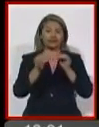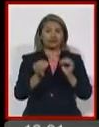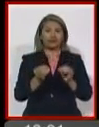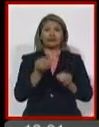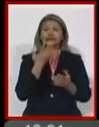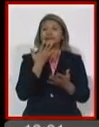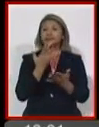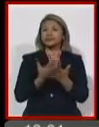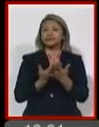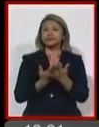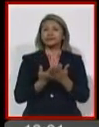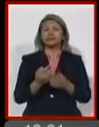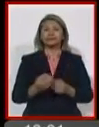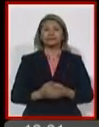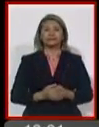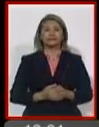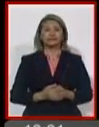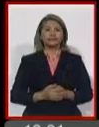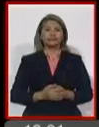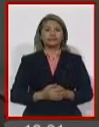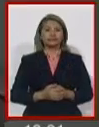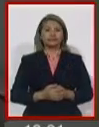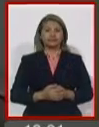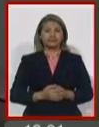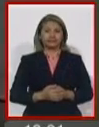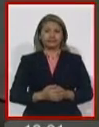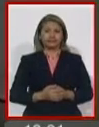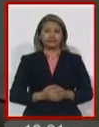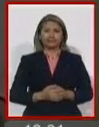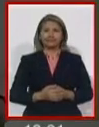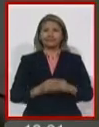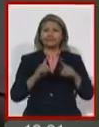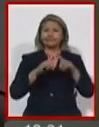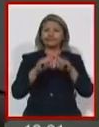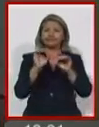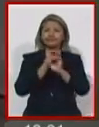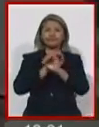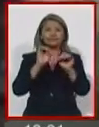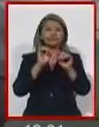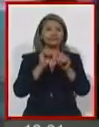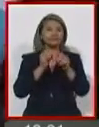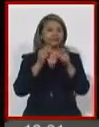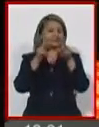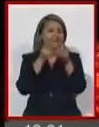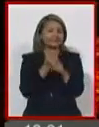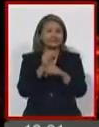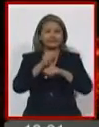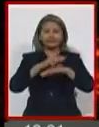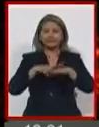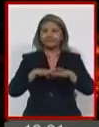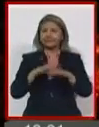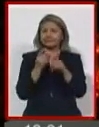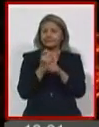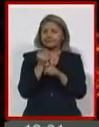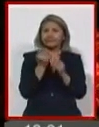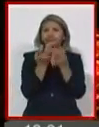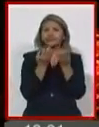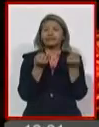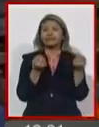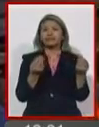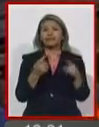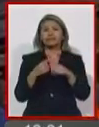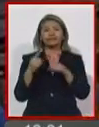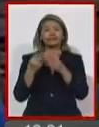a llegar a realizar la prueba de alcotex. Afortunadamente no hubo personas heridas, sin embargo, los daños materiales fueron